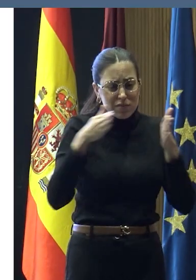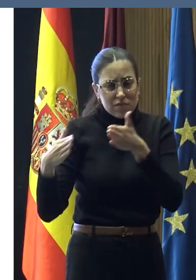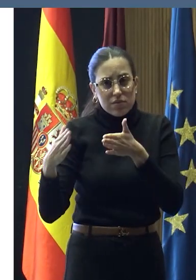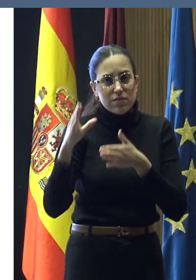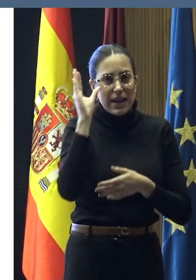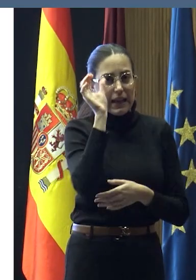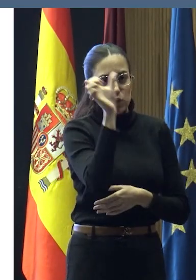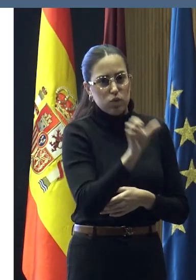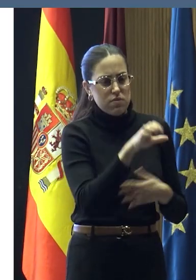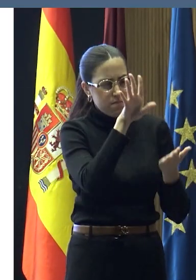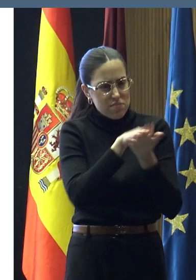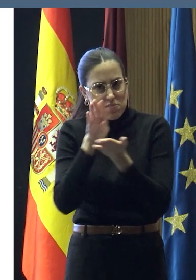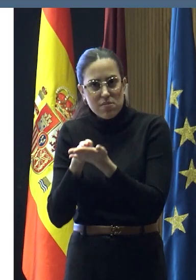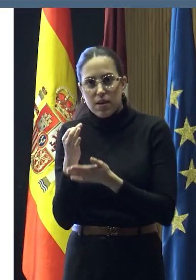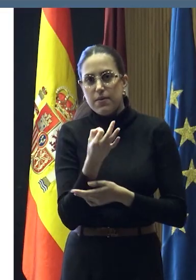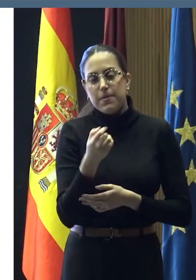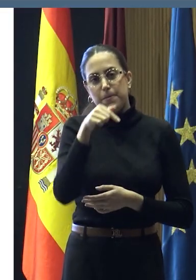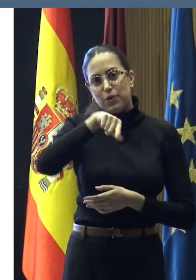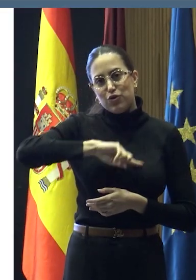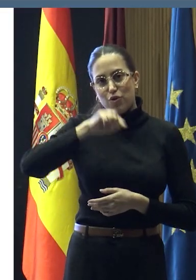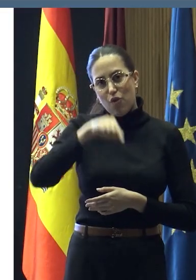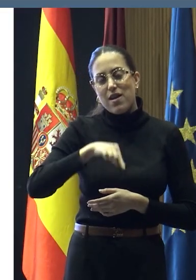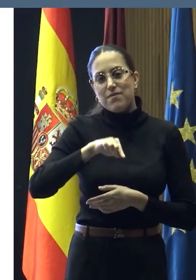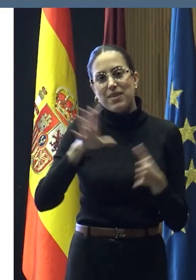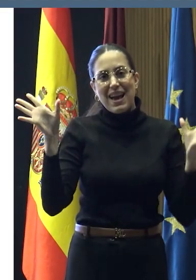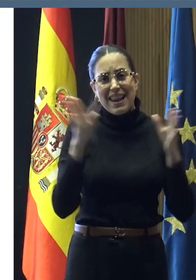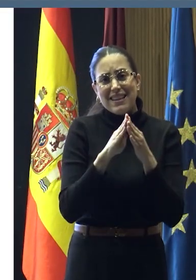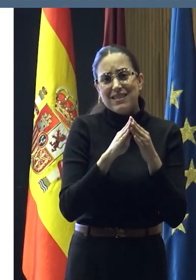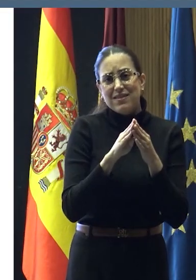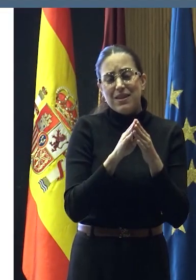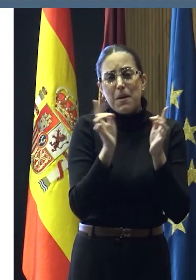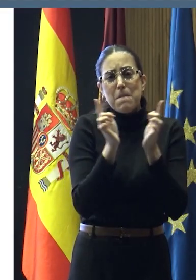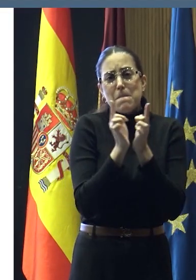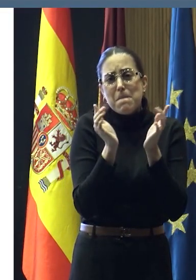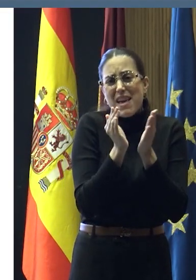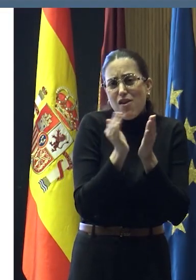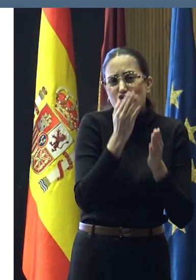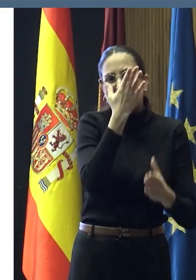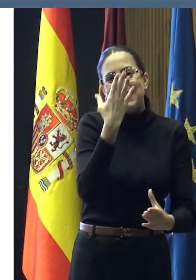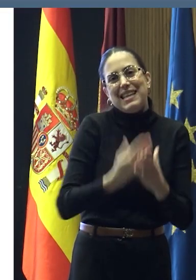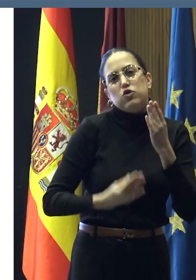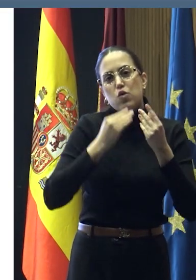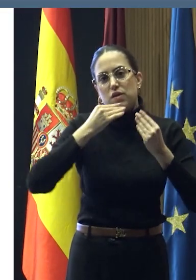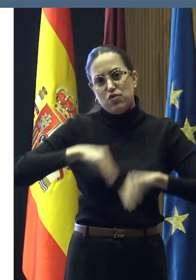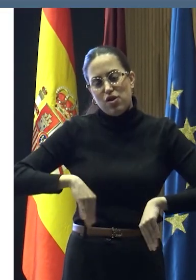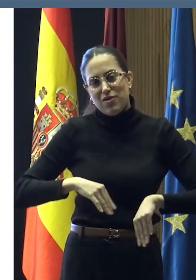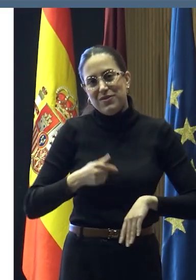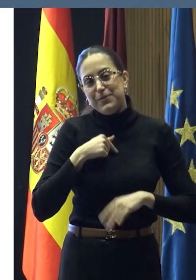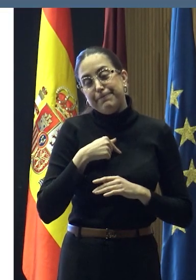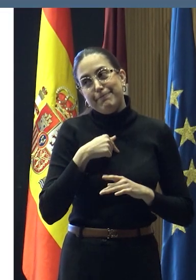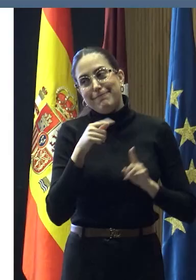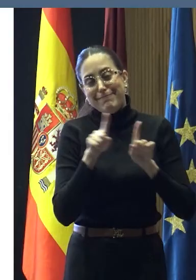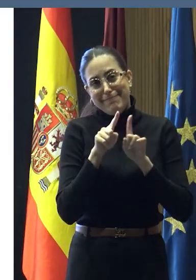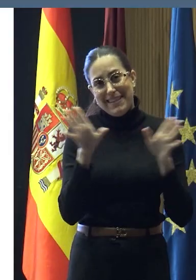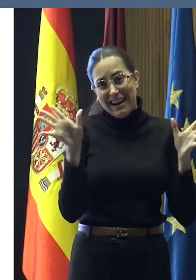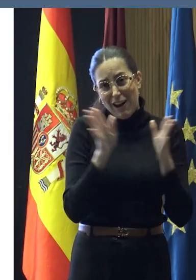así en resumen, un pequeño sesgo histórico, porque he dicho pequeño porque quizá he querido